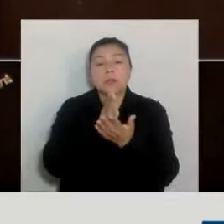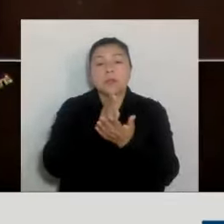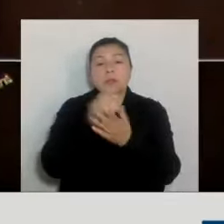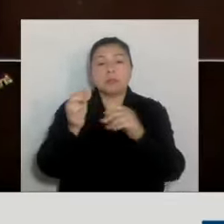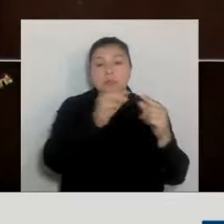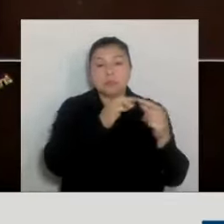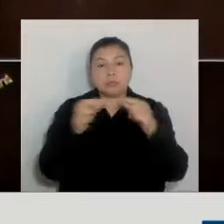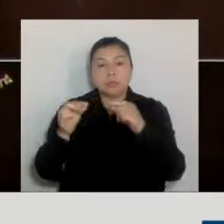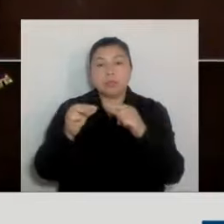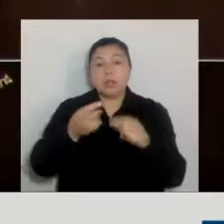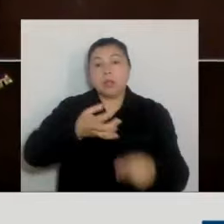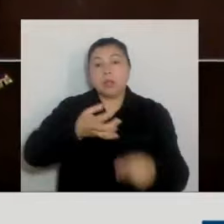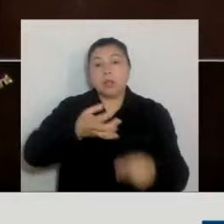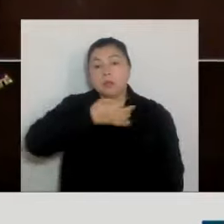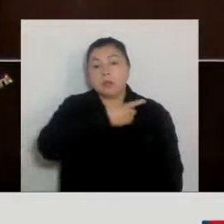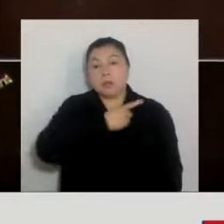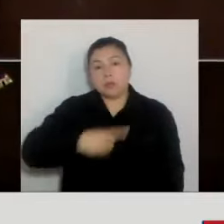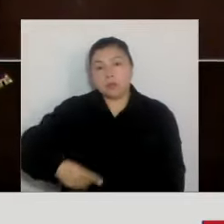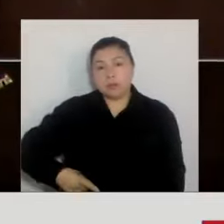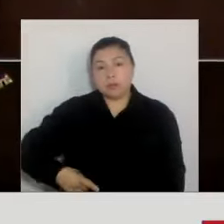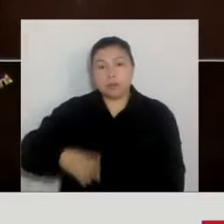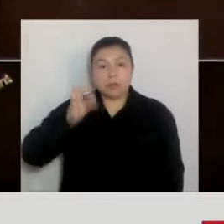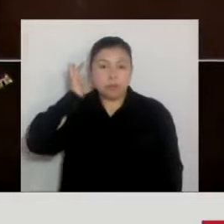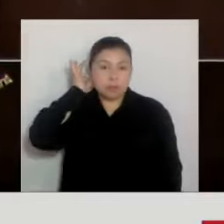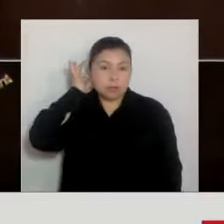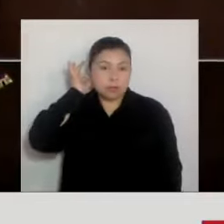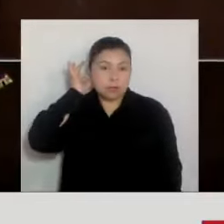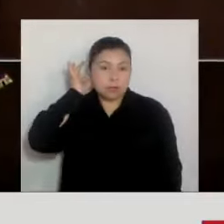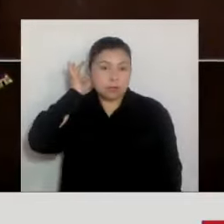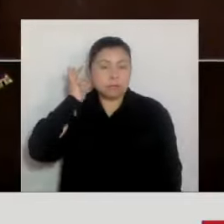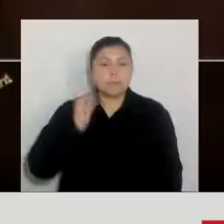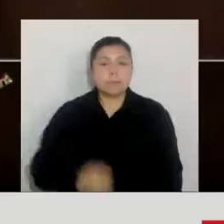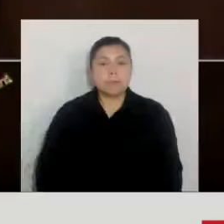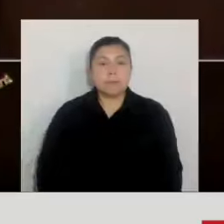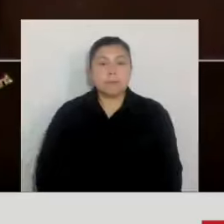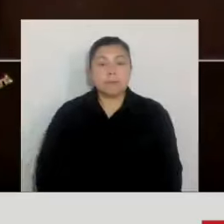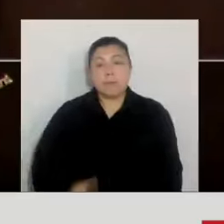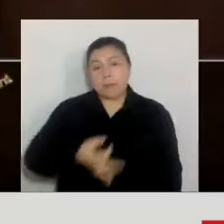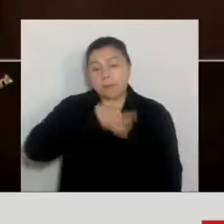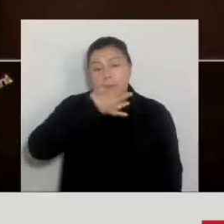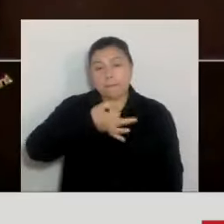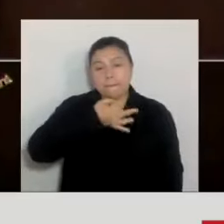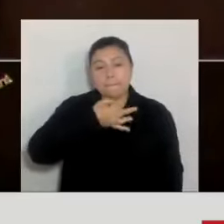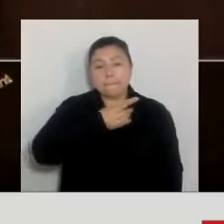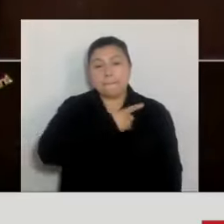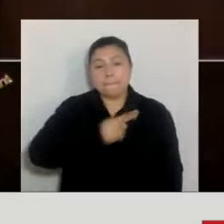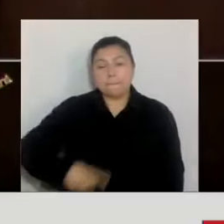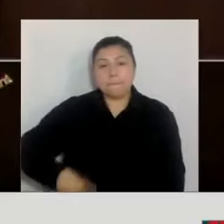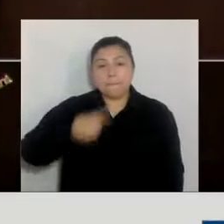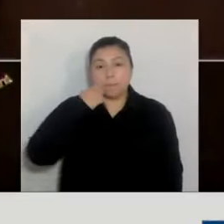tiene la palabra la diputada tiene la palabra el diputado